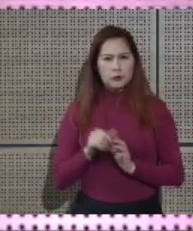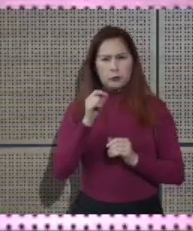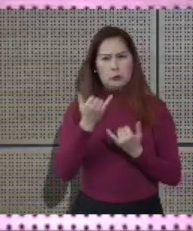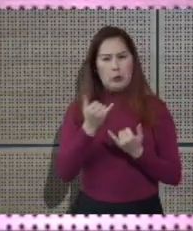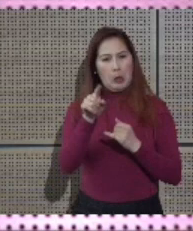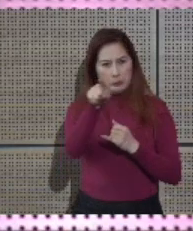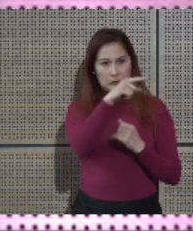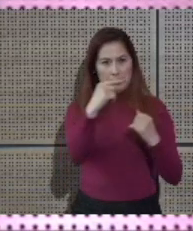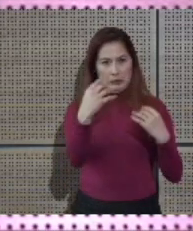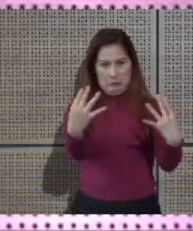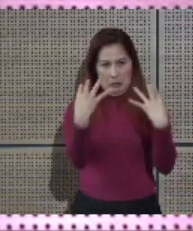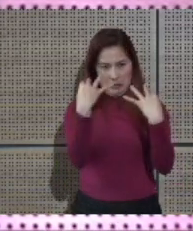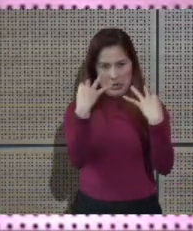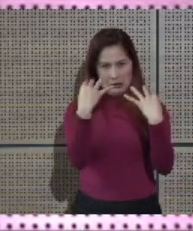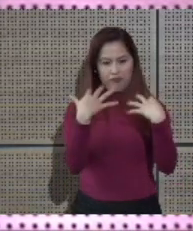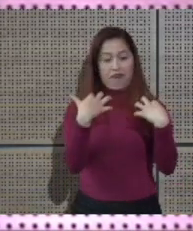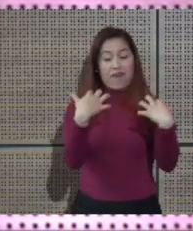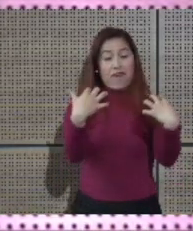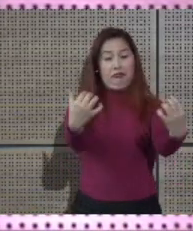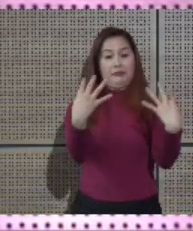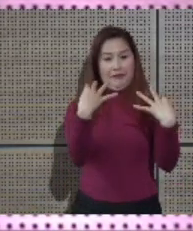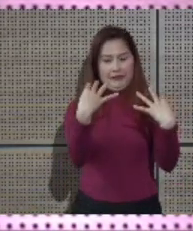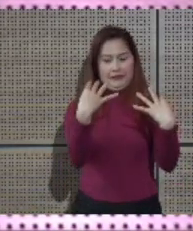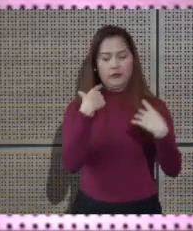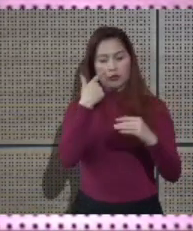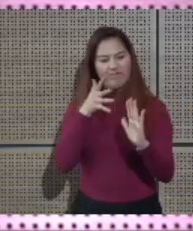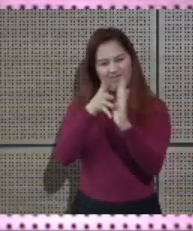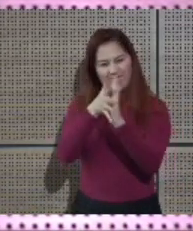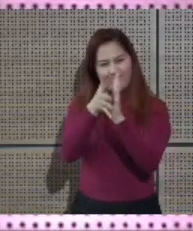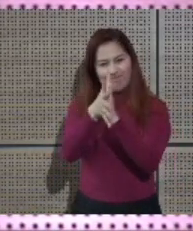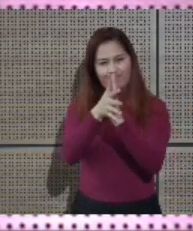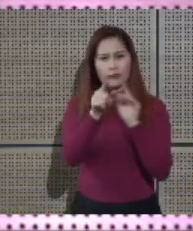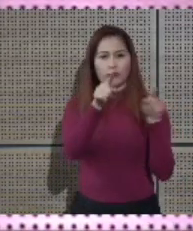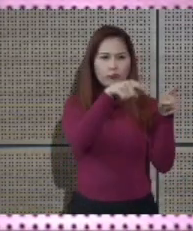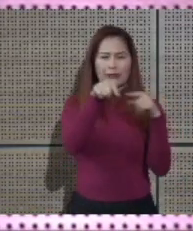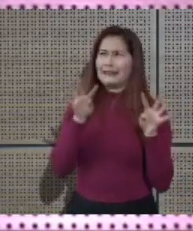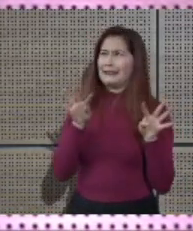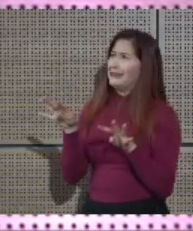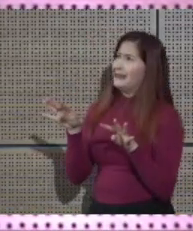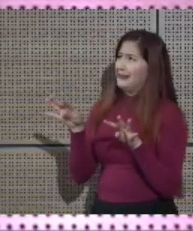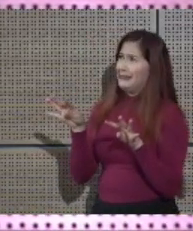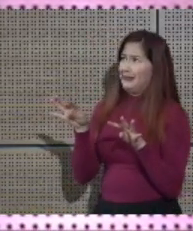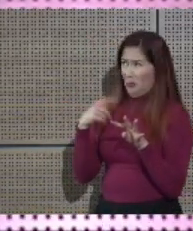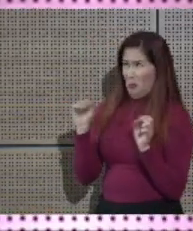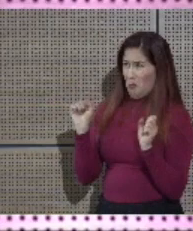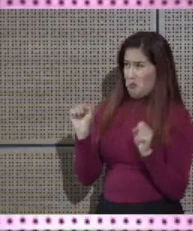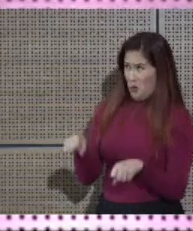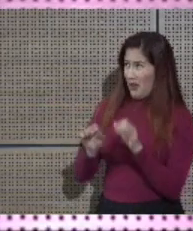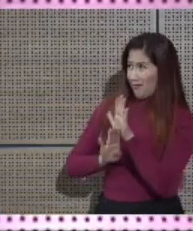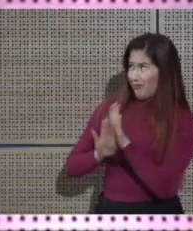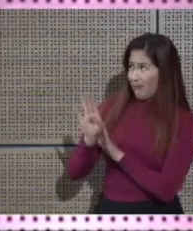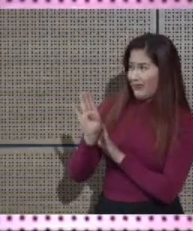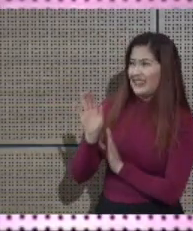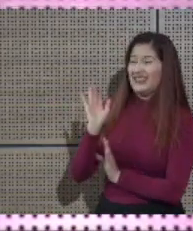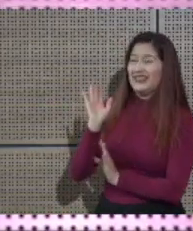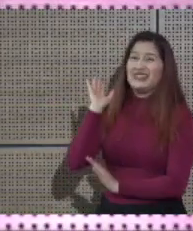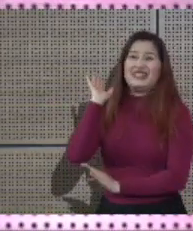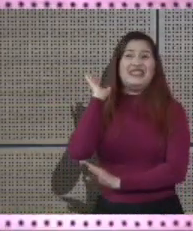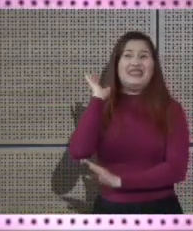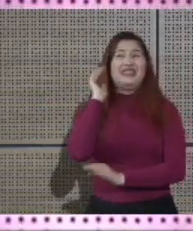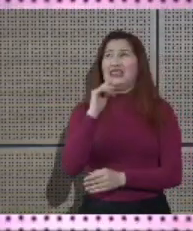la misma cara, que es por un lado como una ilusión, como caramba, eso es posible, pero por otro lado,